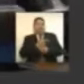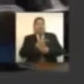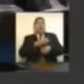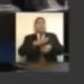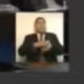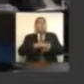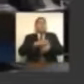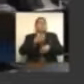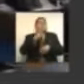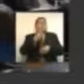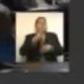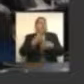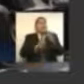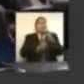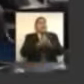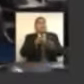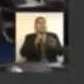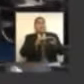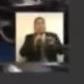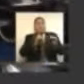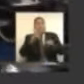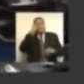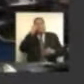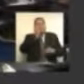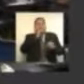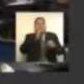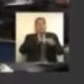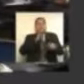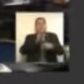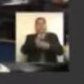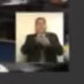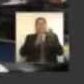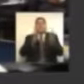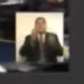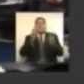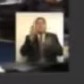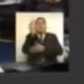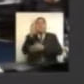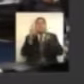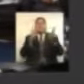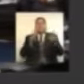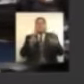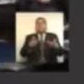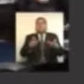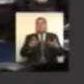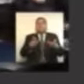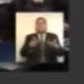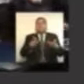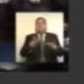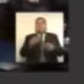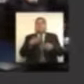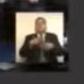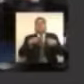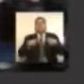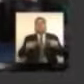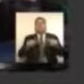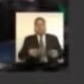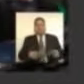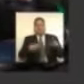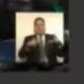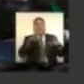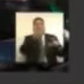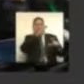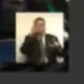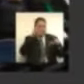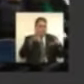apoyarlo. Y eso vamos a hacer, vamos a estar pendientes con ellos, vamos a dialogar. Pero la corrupción que hoy se ha